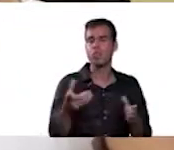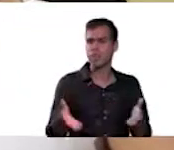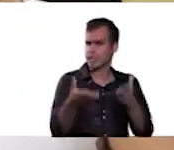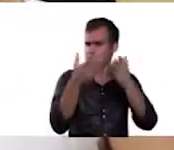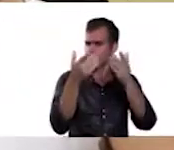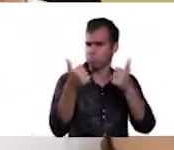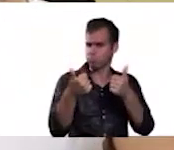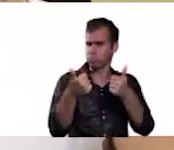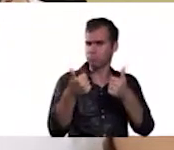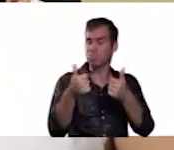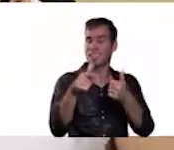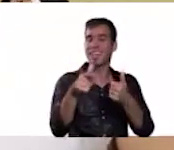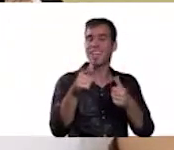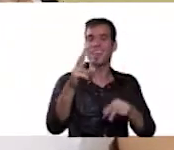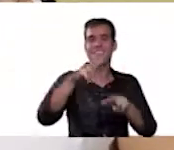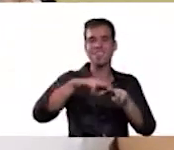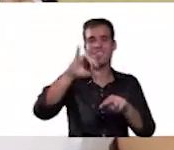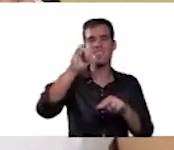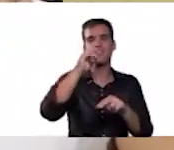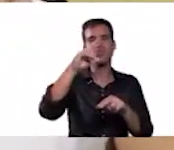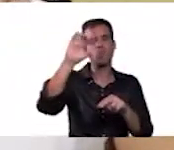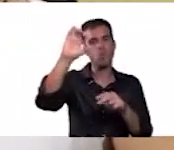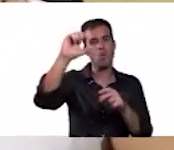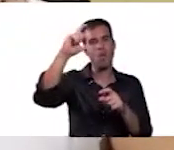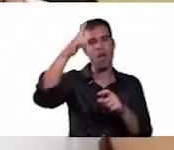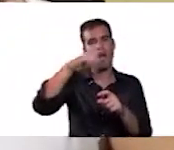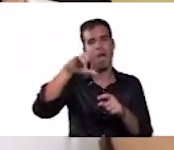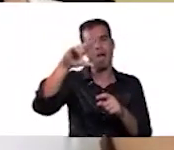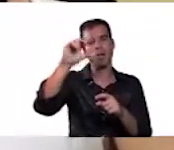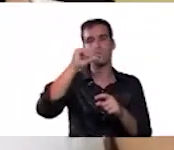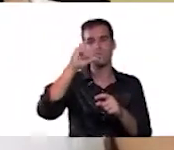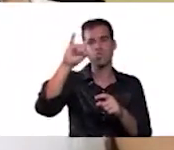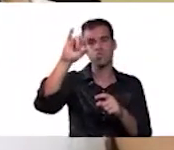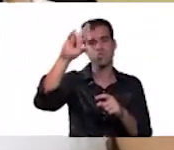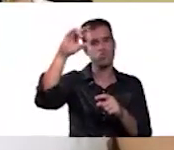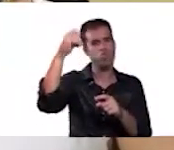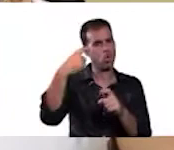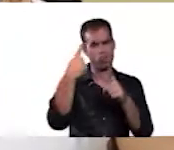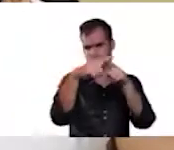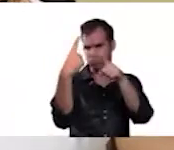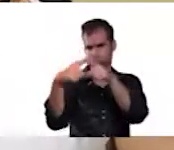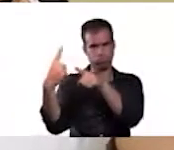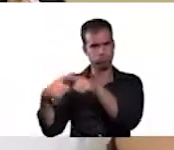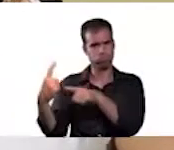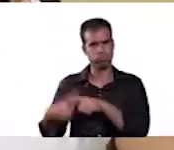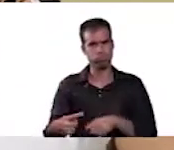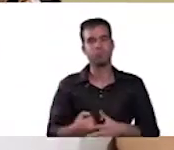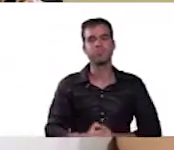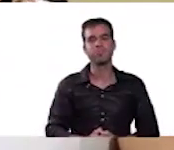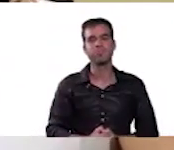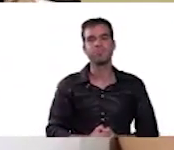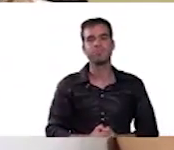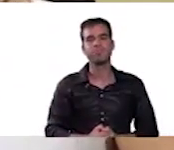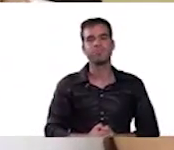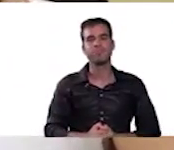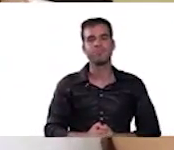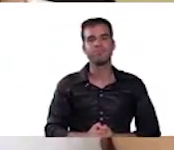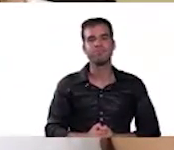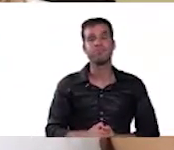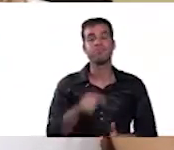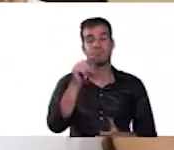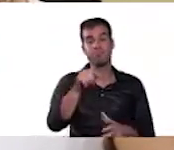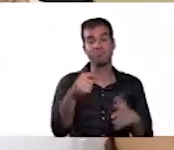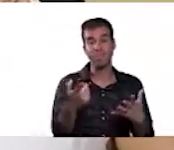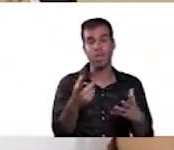desarrolladas de los hidrocarburos, los compuestos oxigenados y nitrogenados de los hidrocarburos, así como la de